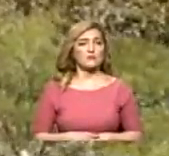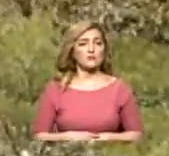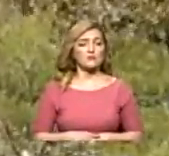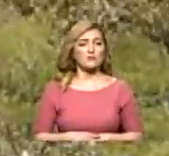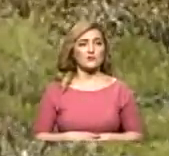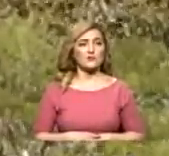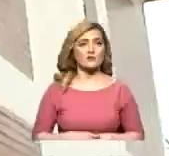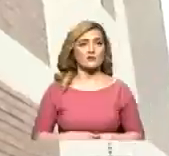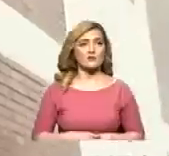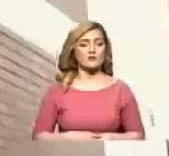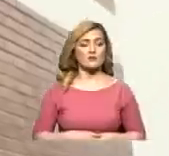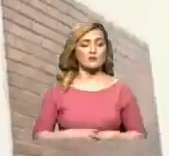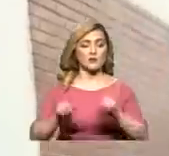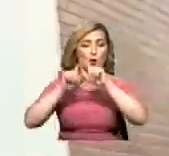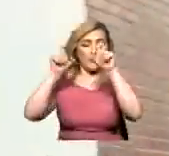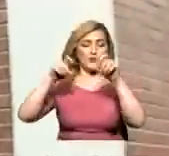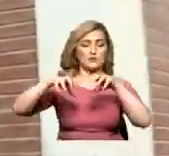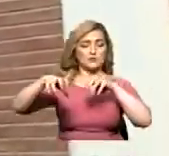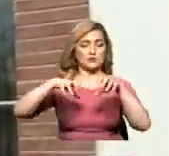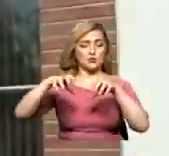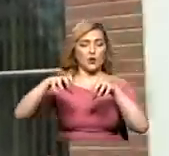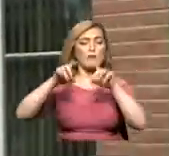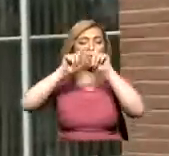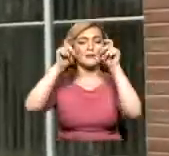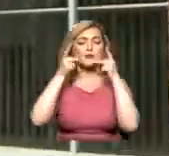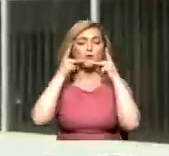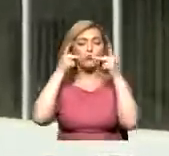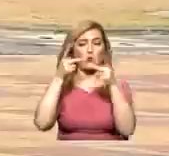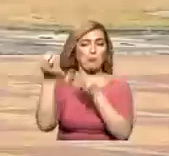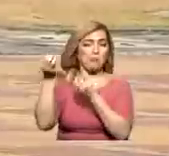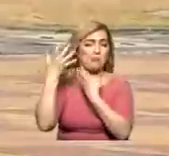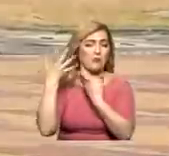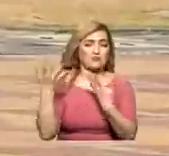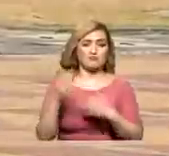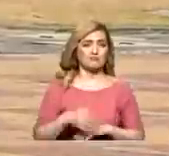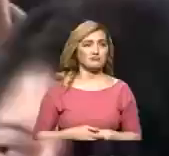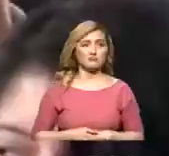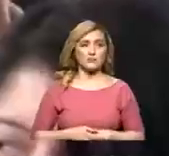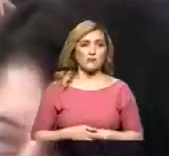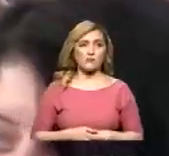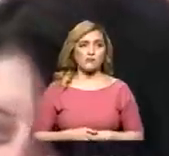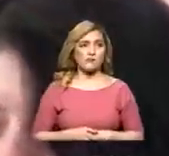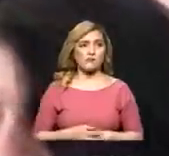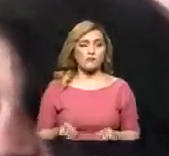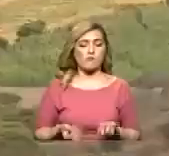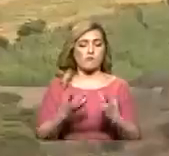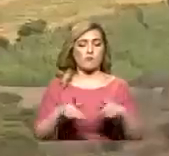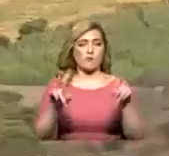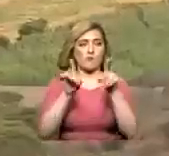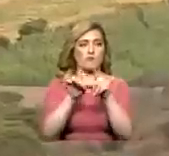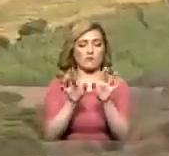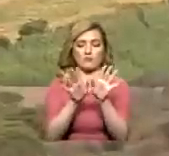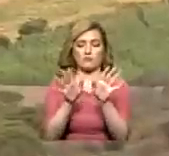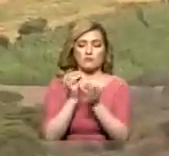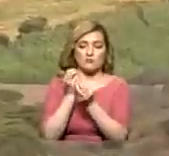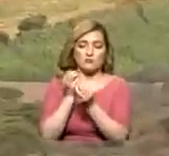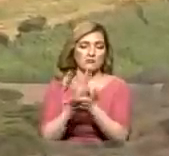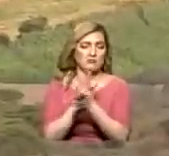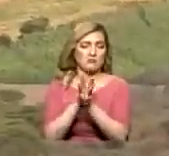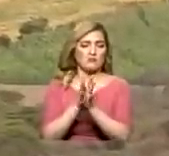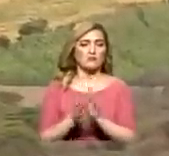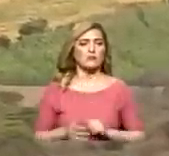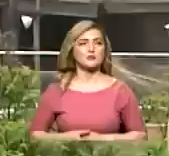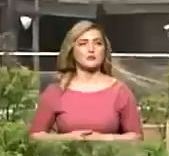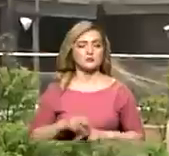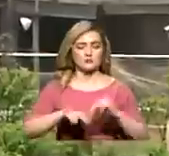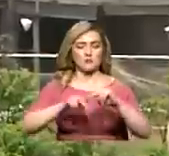directrices de la empresa coordinadora de empresas públicas, EMCO. No quiso entregar cifras ni datos generales de la empresa, como